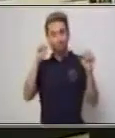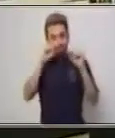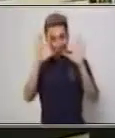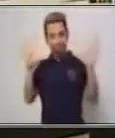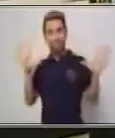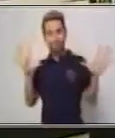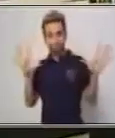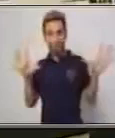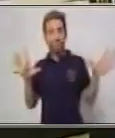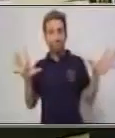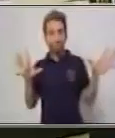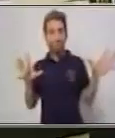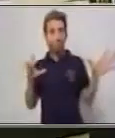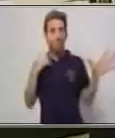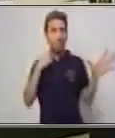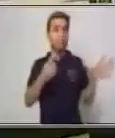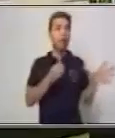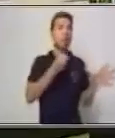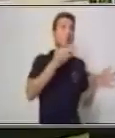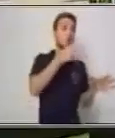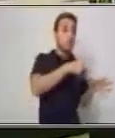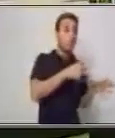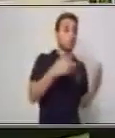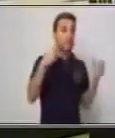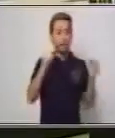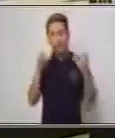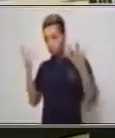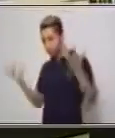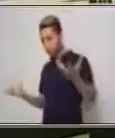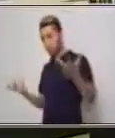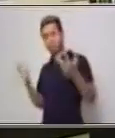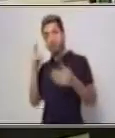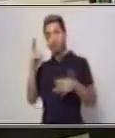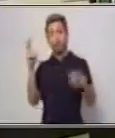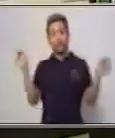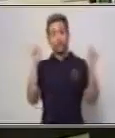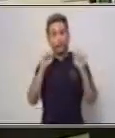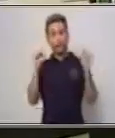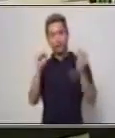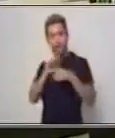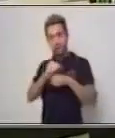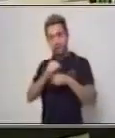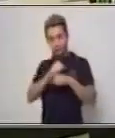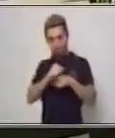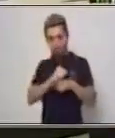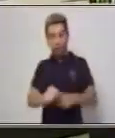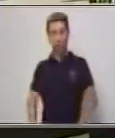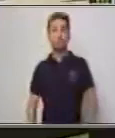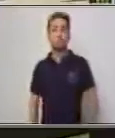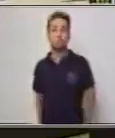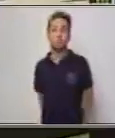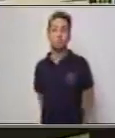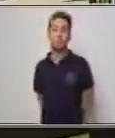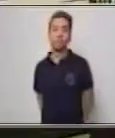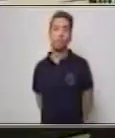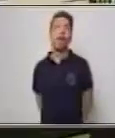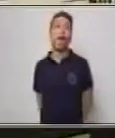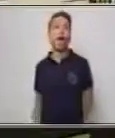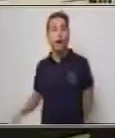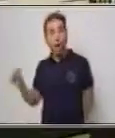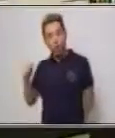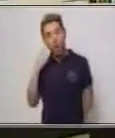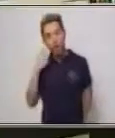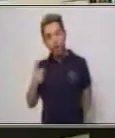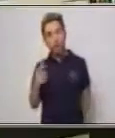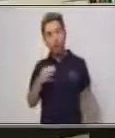al momento en el cual nosotros tengamos que realizar los ejercicios. Vamos a pasar entonces ya a la explicación de la temática.